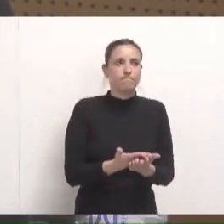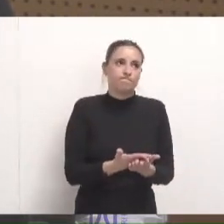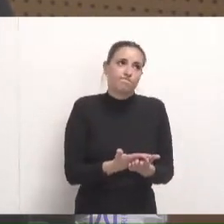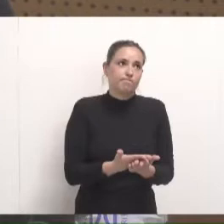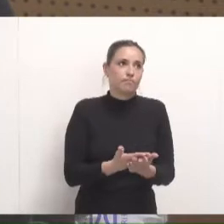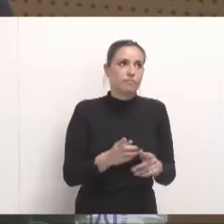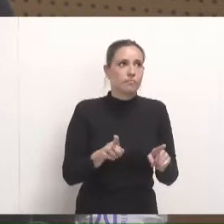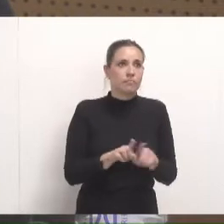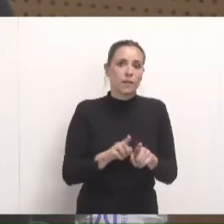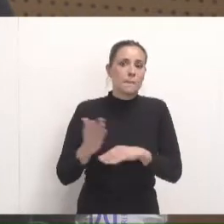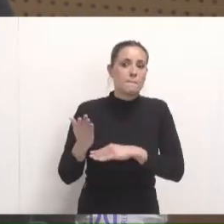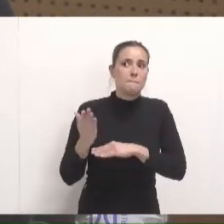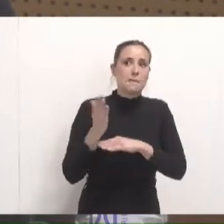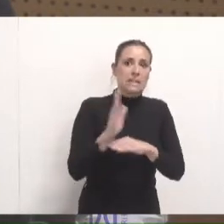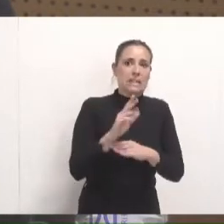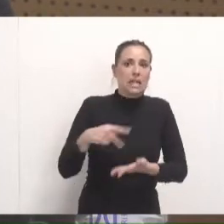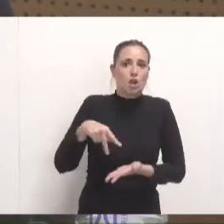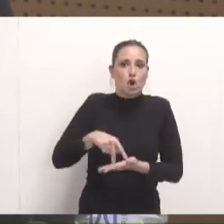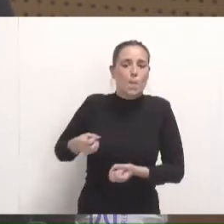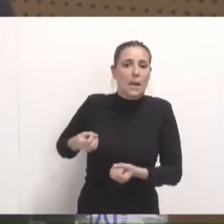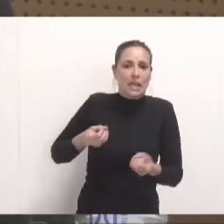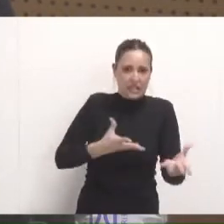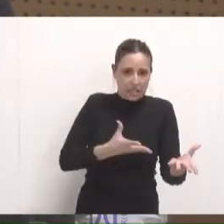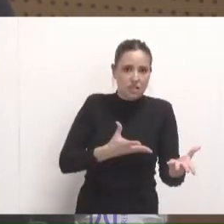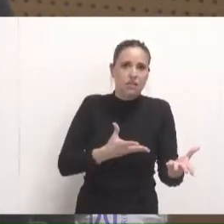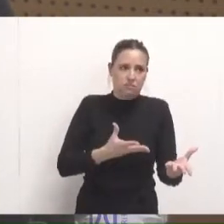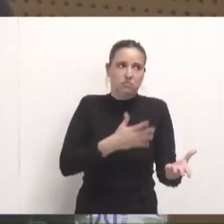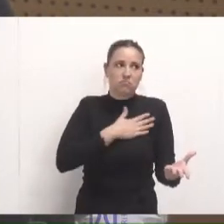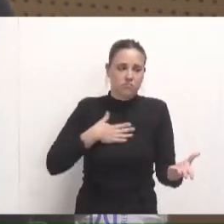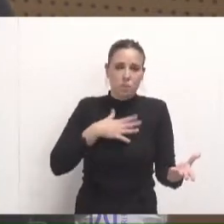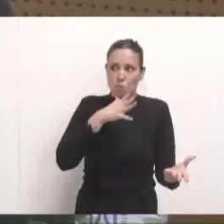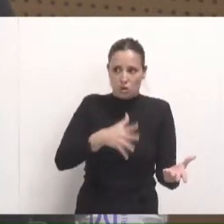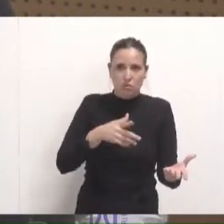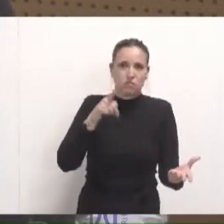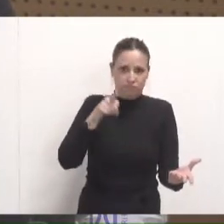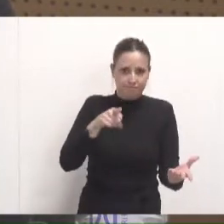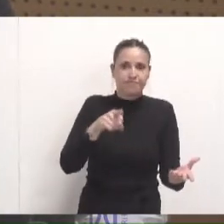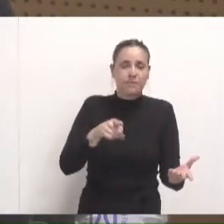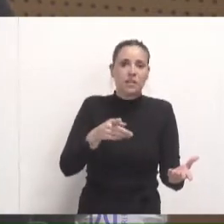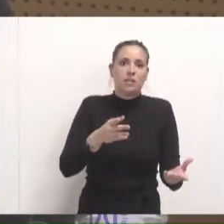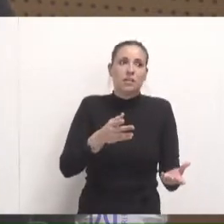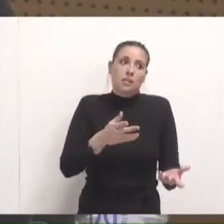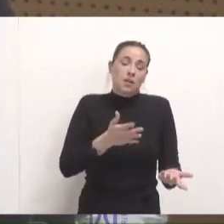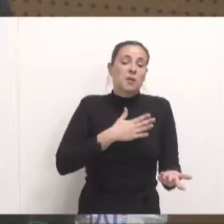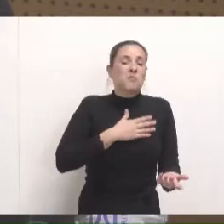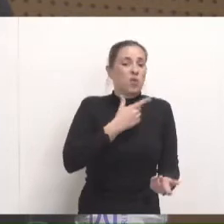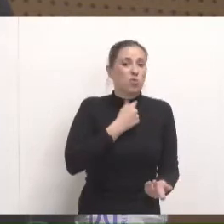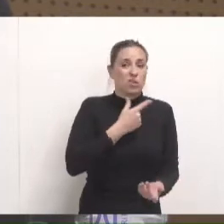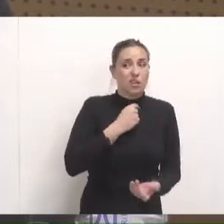plantearle esta comparecencia y nos gustaría escuchar de su boca, ¿no?